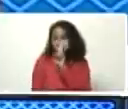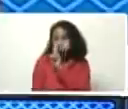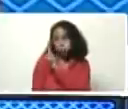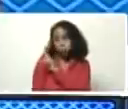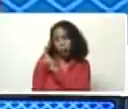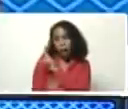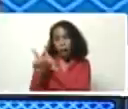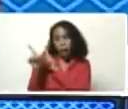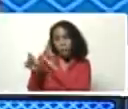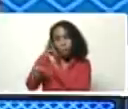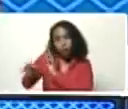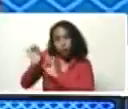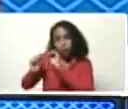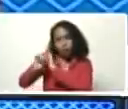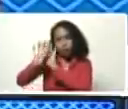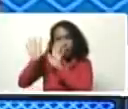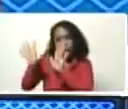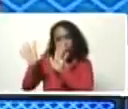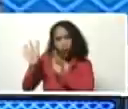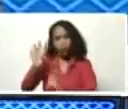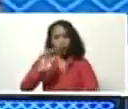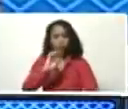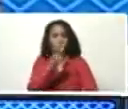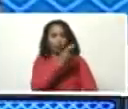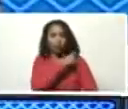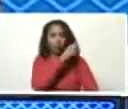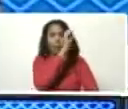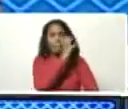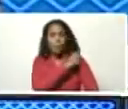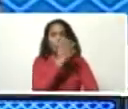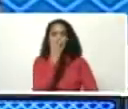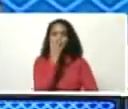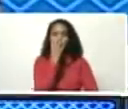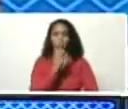aquel discurso tan claro del general García Carneiro.